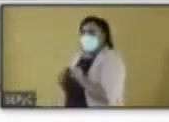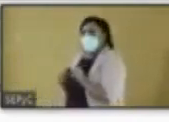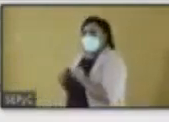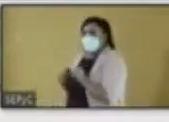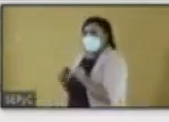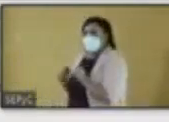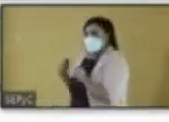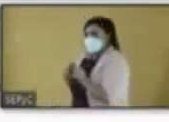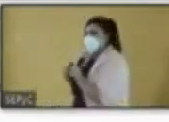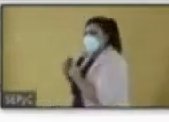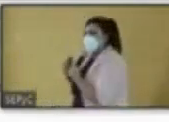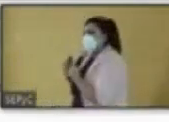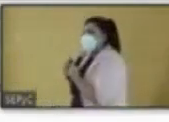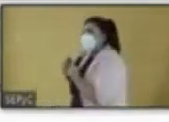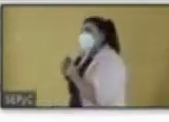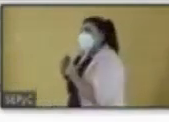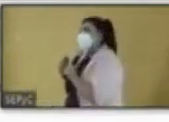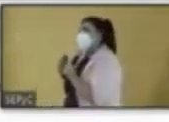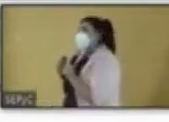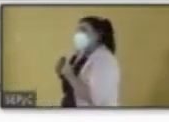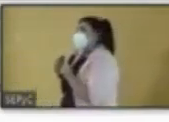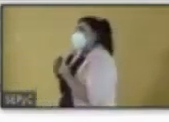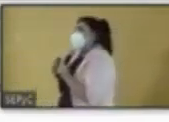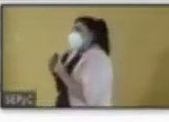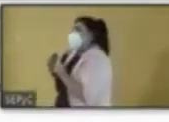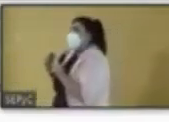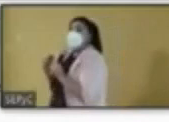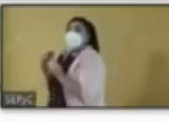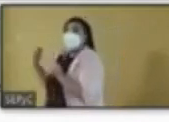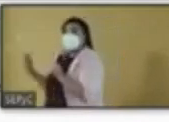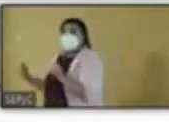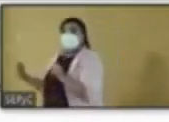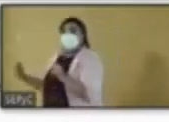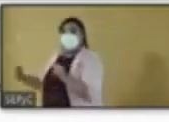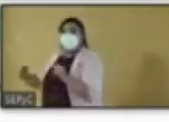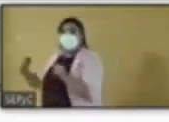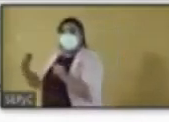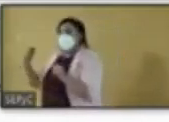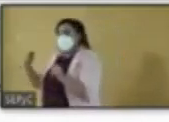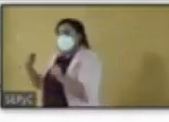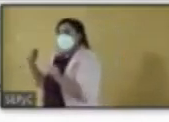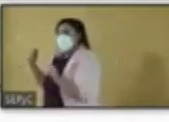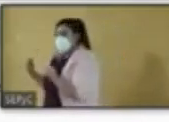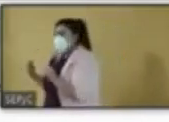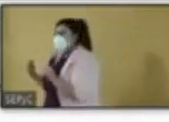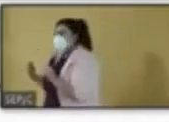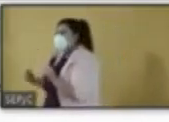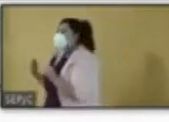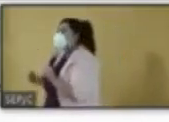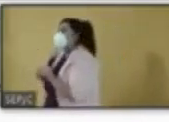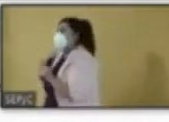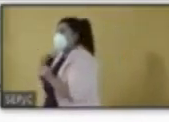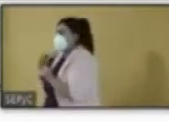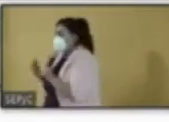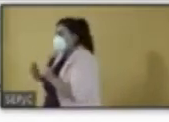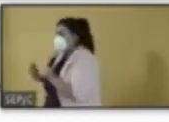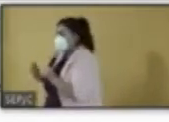manera de identificar o de comprobar con un documento que soy